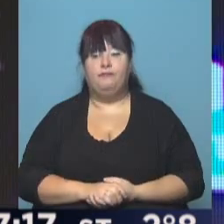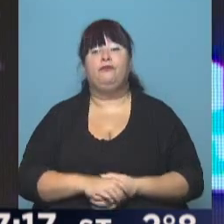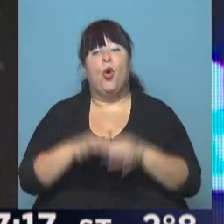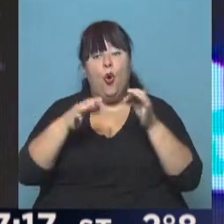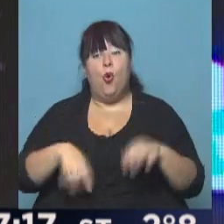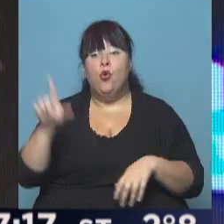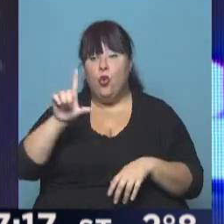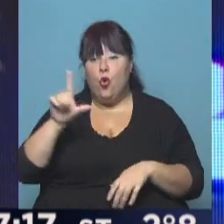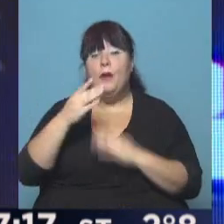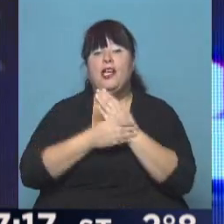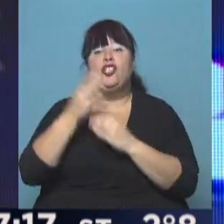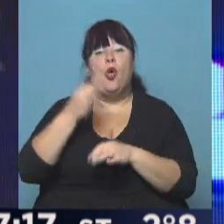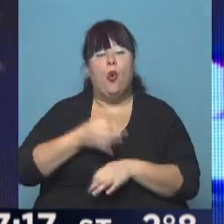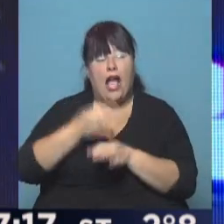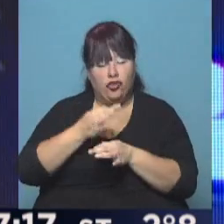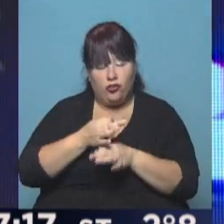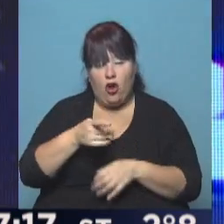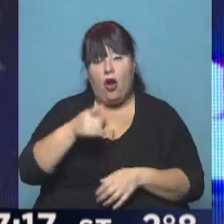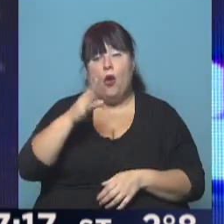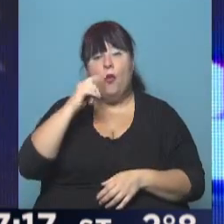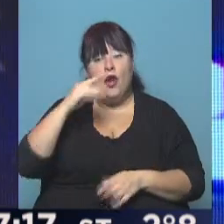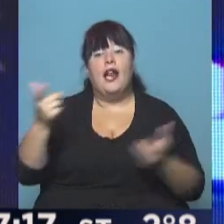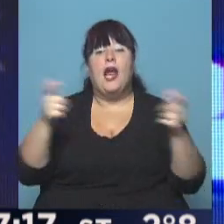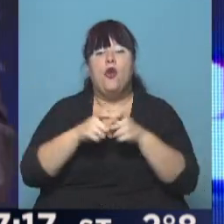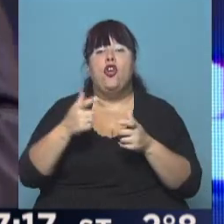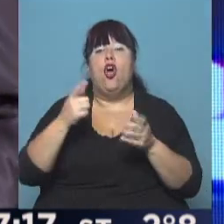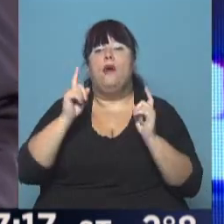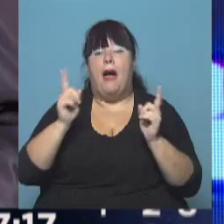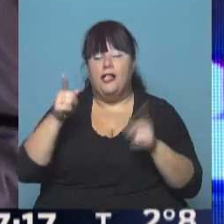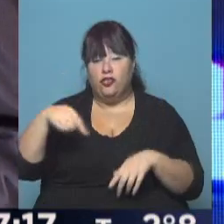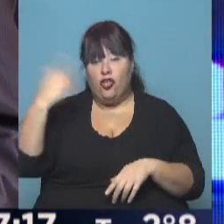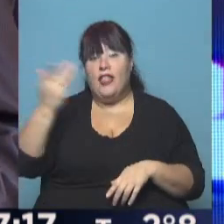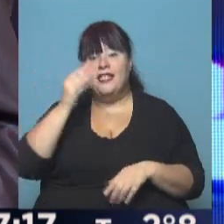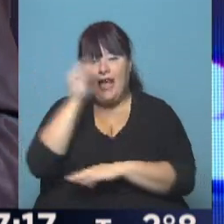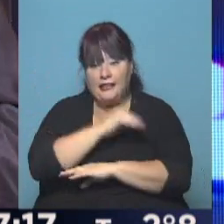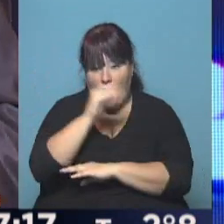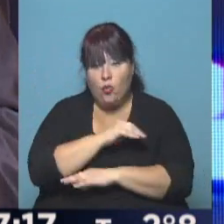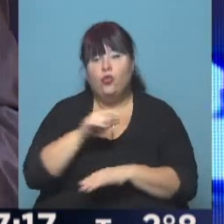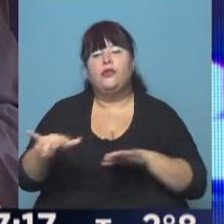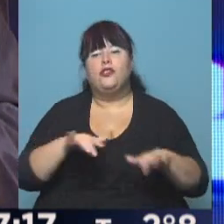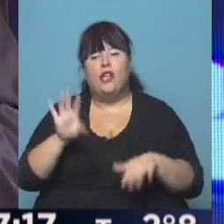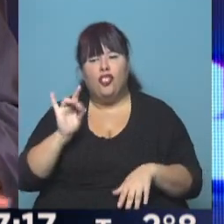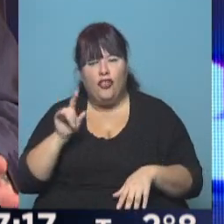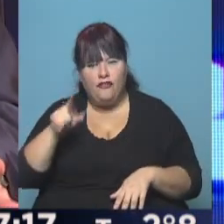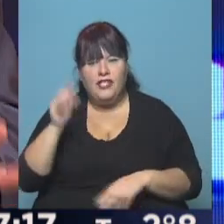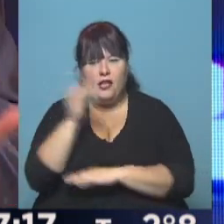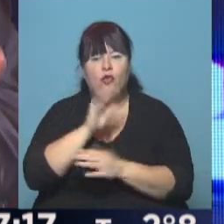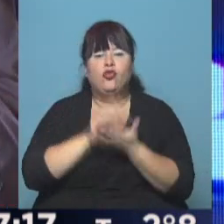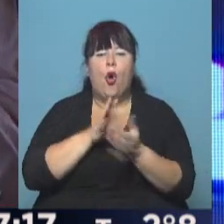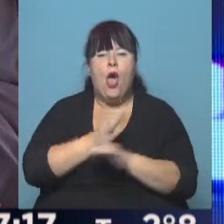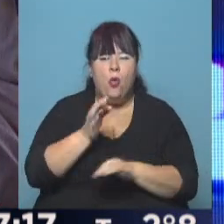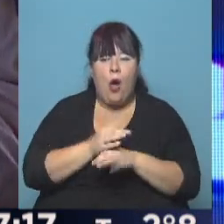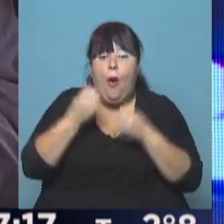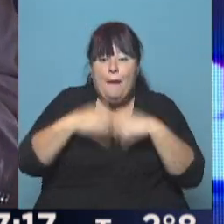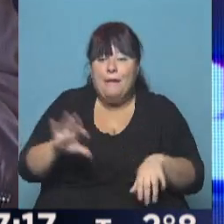Justamente este lunes el ministro de Educación, Esteban Bullrich, recibe a los gremios docentes de la provincia de Santa Cruz. Situación complicada en esa provincia con la educación. Desde